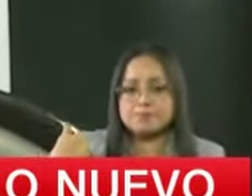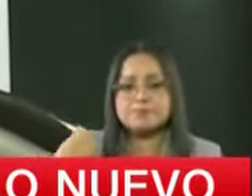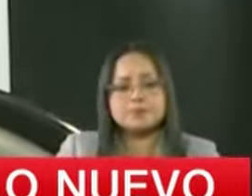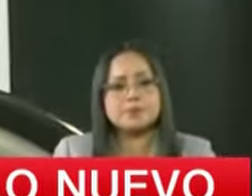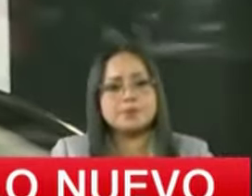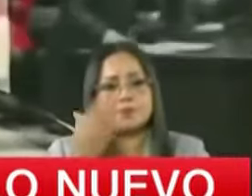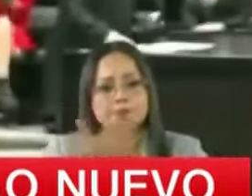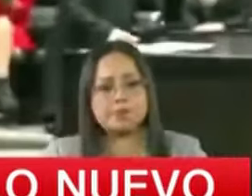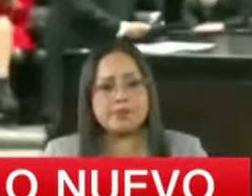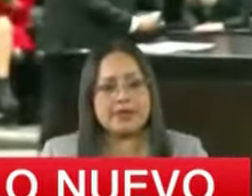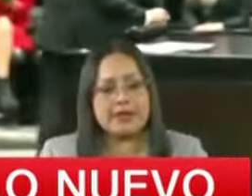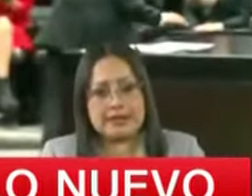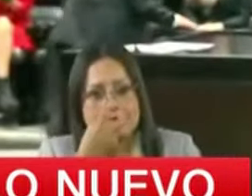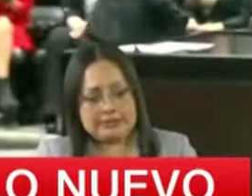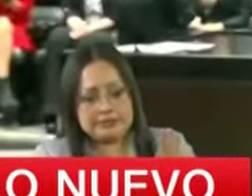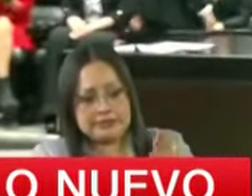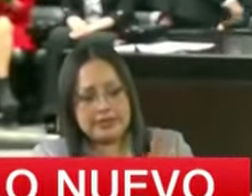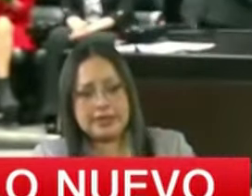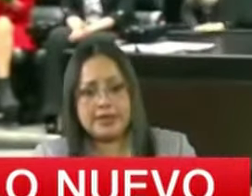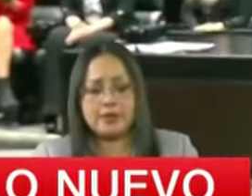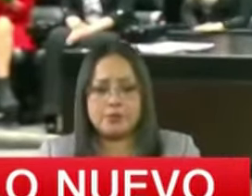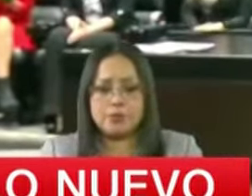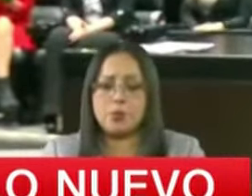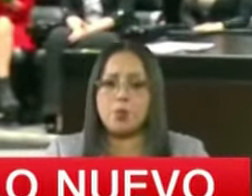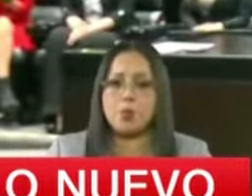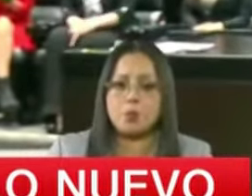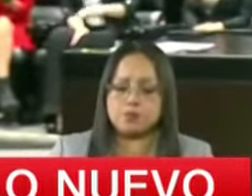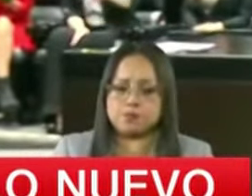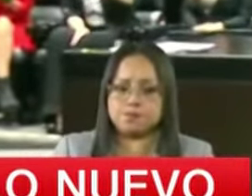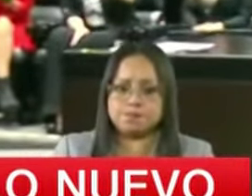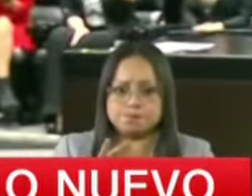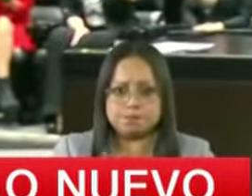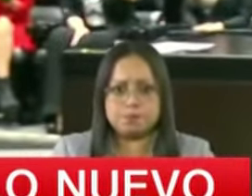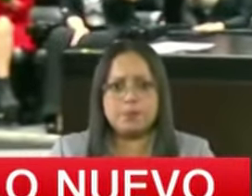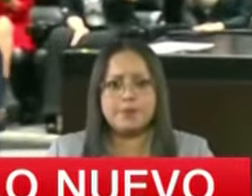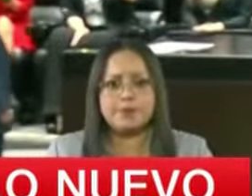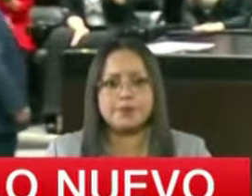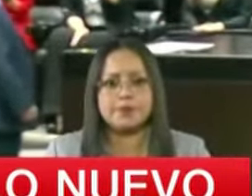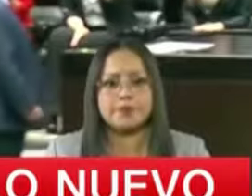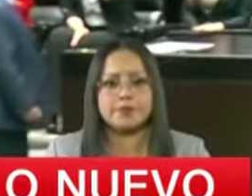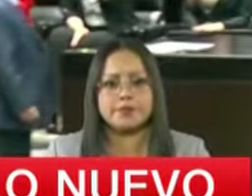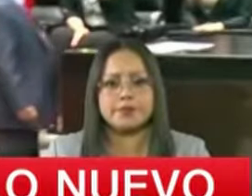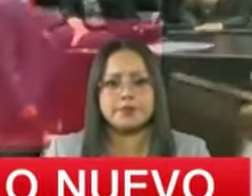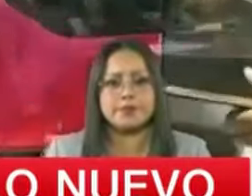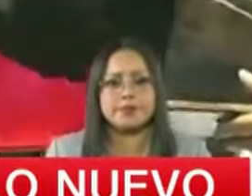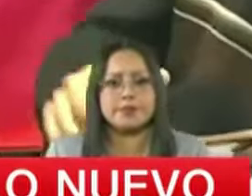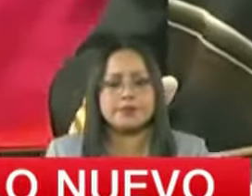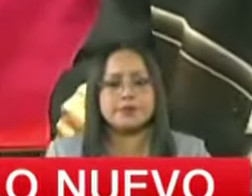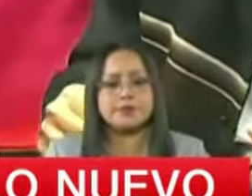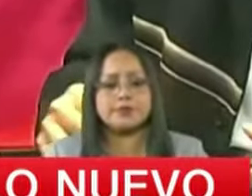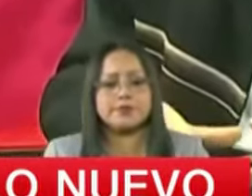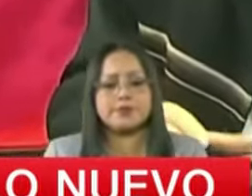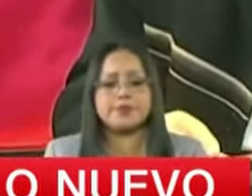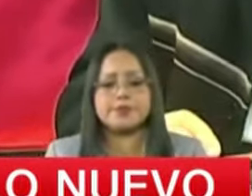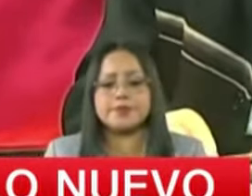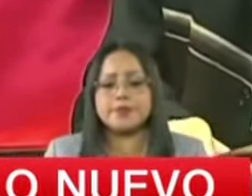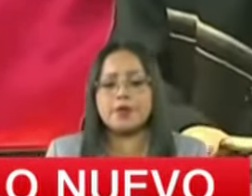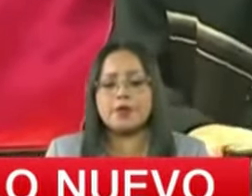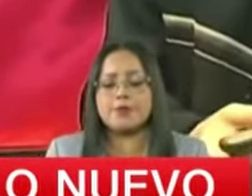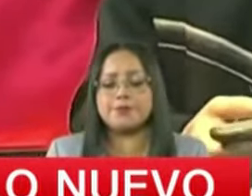presidente. Bueno, pues están escuchando ustedes ya el inicio y el transcurrir de